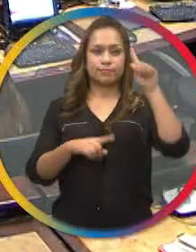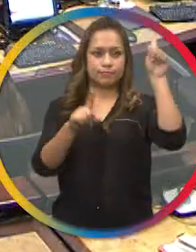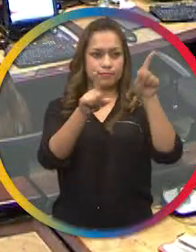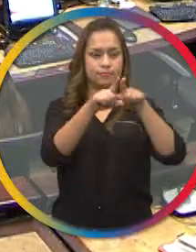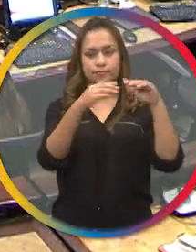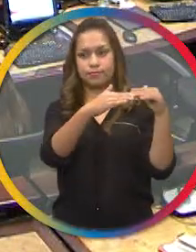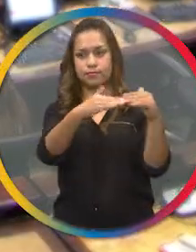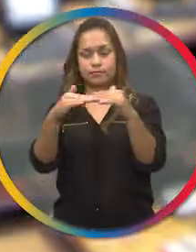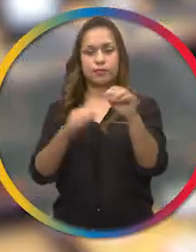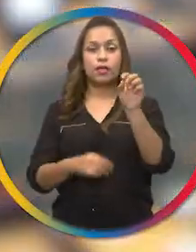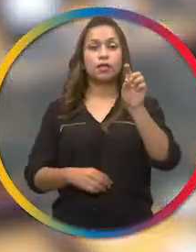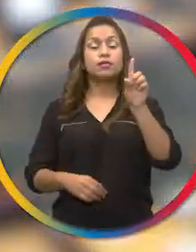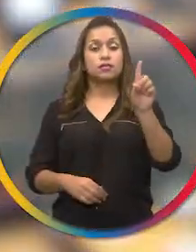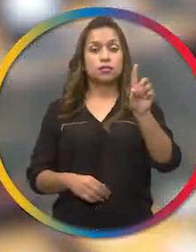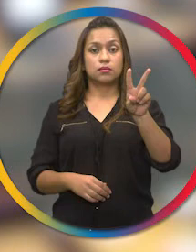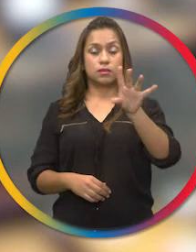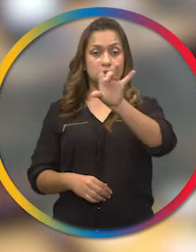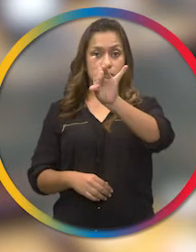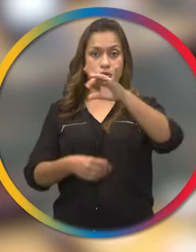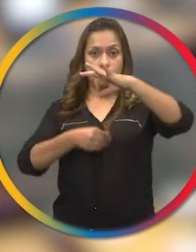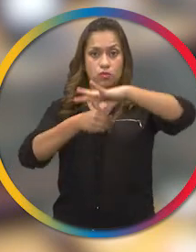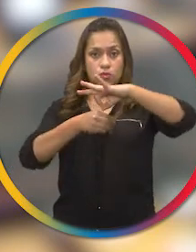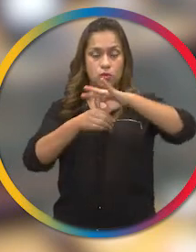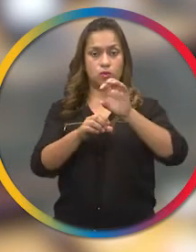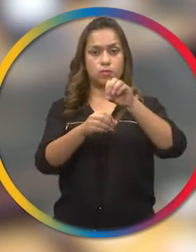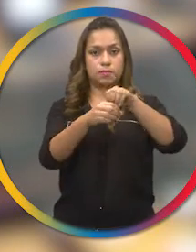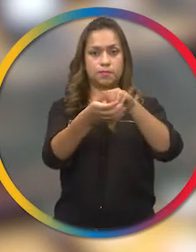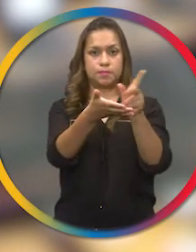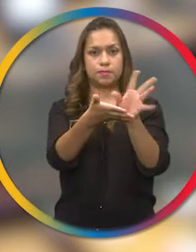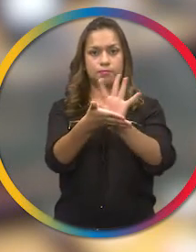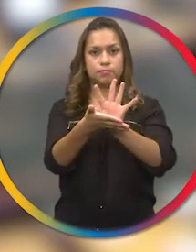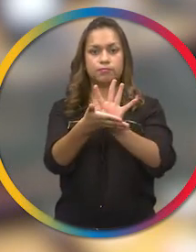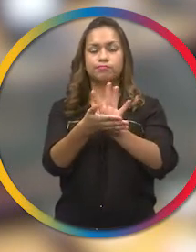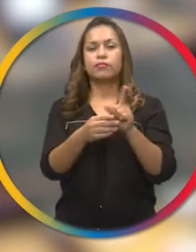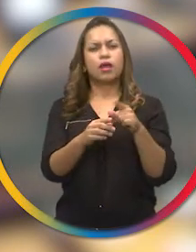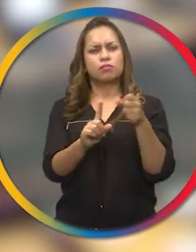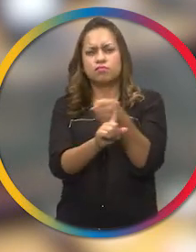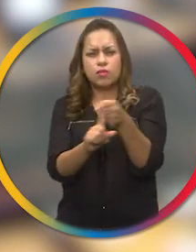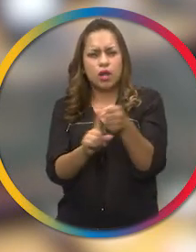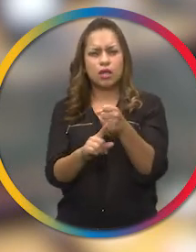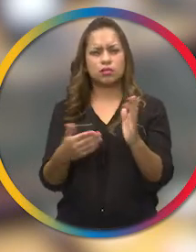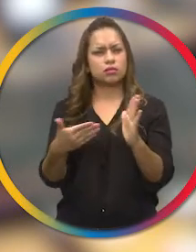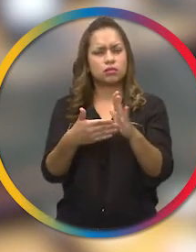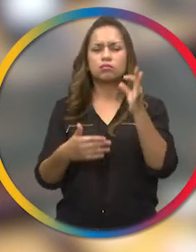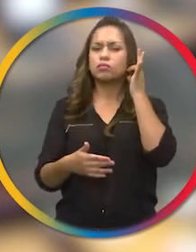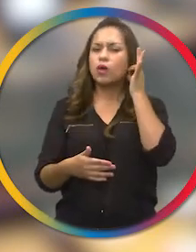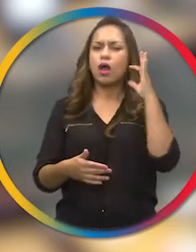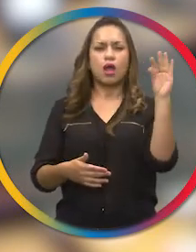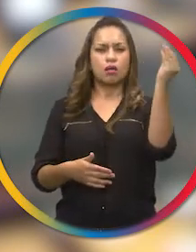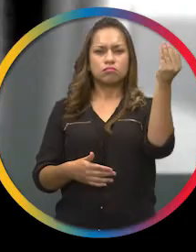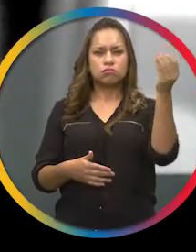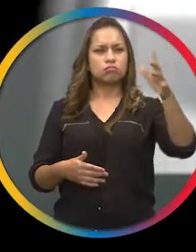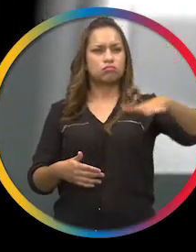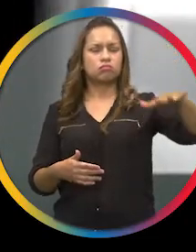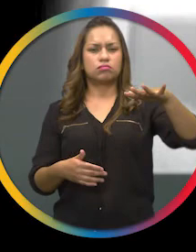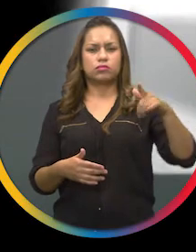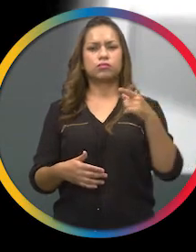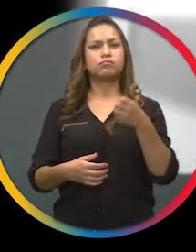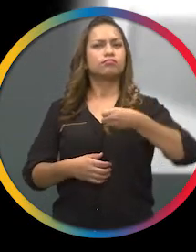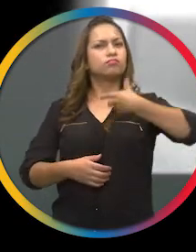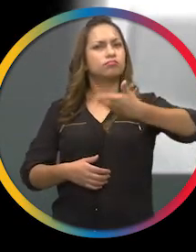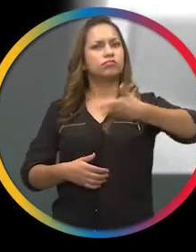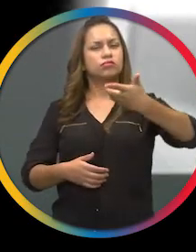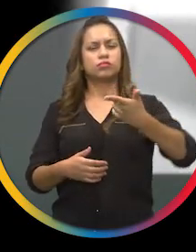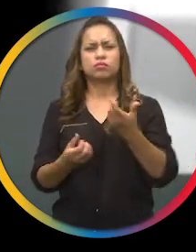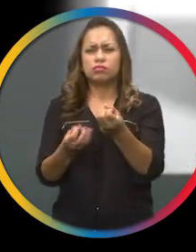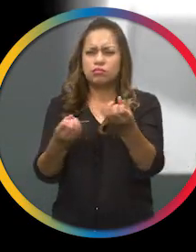Por unanimidad, con 128 votos, la Asamblea Nacional condenó la violencia contra las niñas, adolescentes y mujeres y expresó su